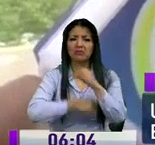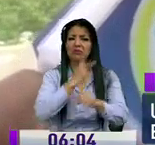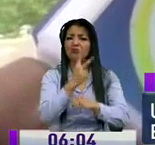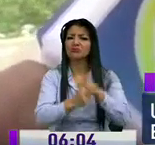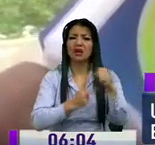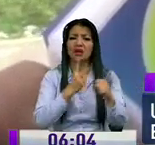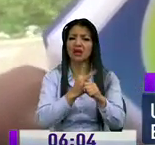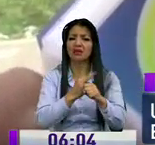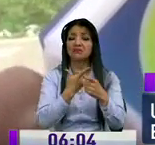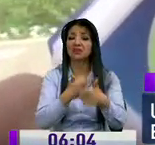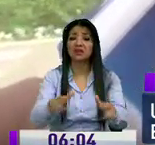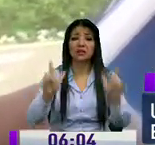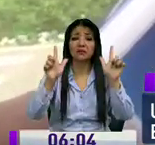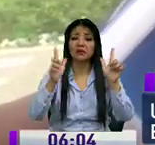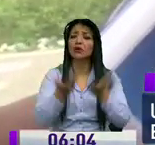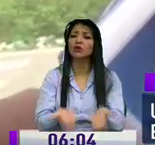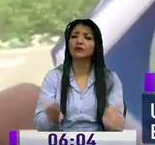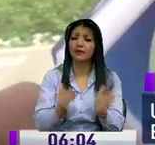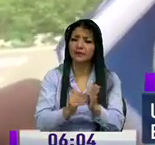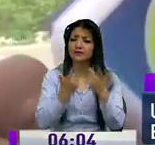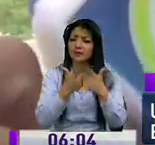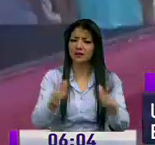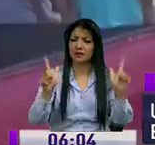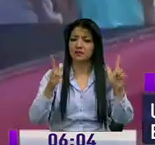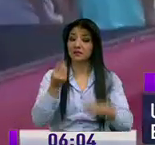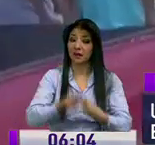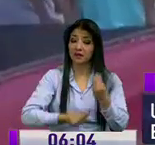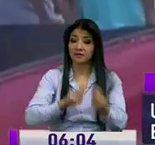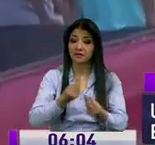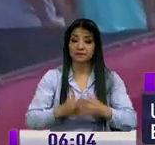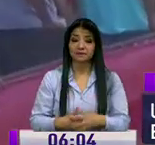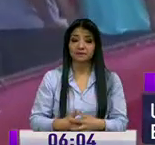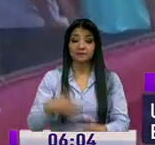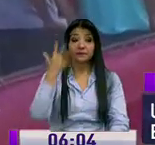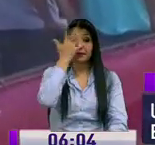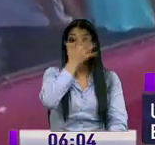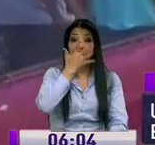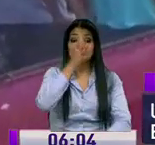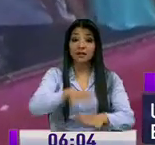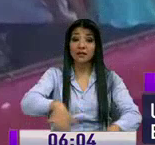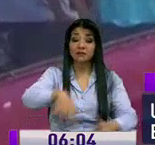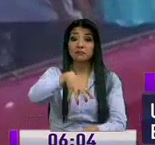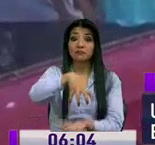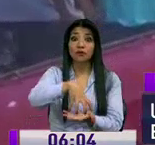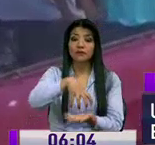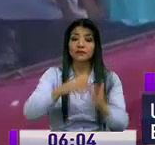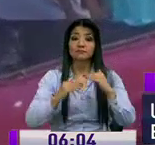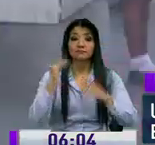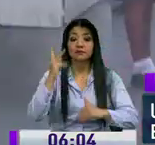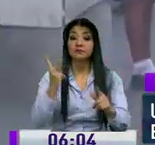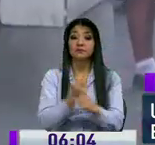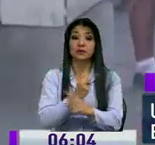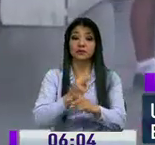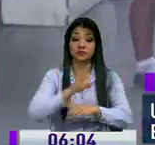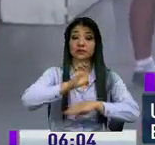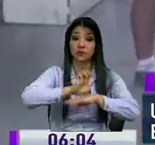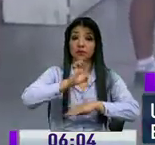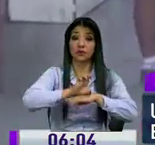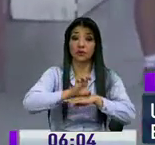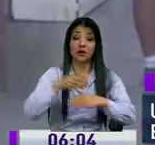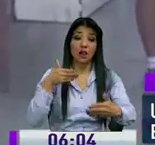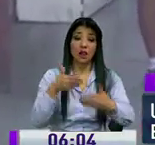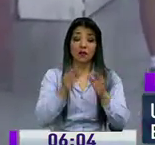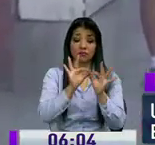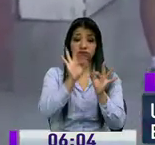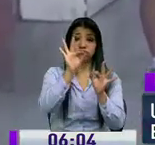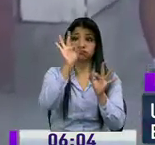y salen a la calle, salen en libertad. Esmeraldas es considerada una de las provincias más peligrosas del país, registrando la mayor